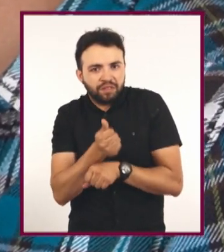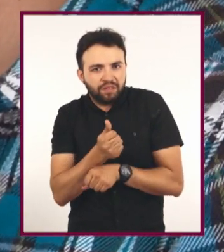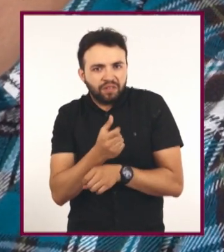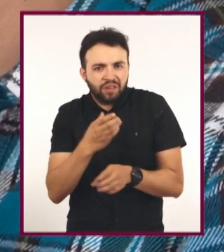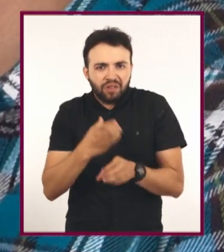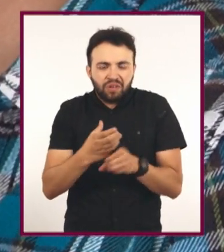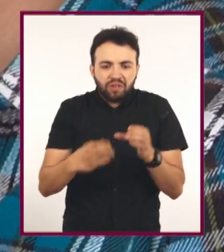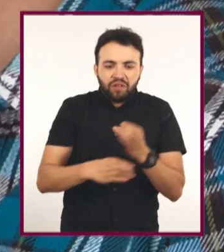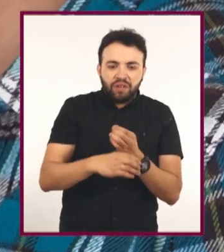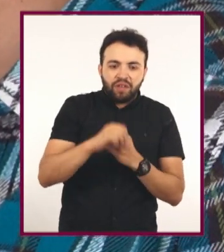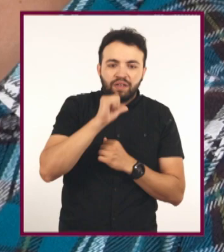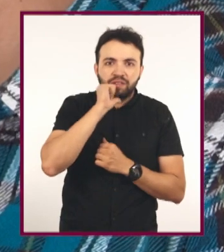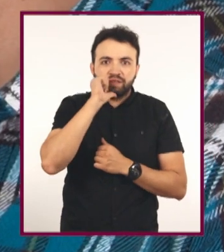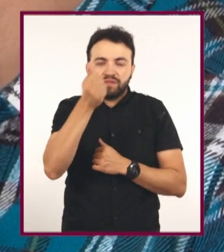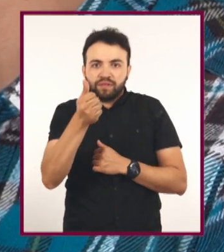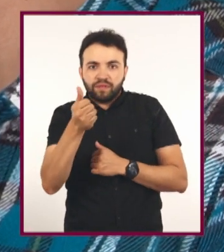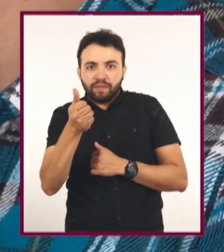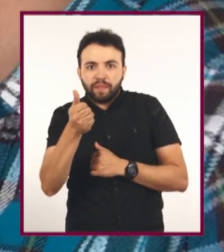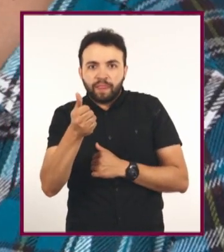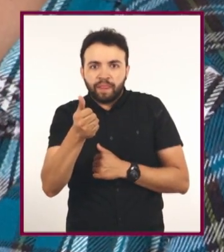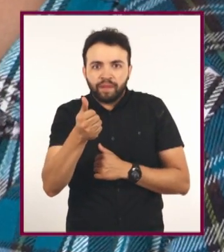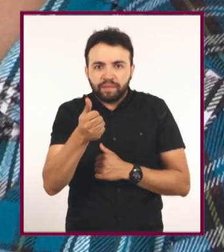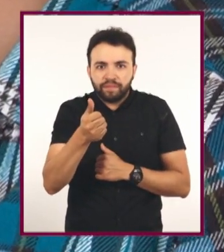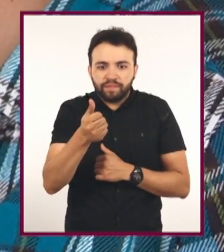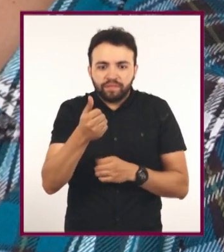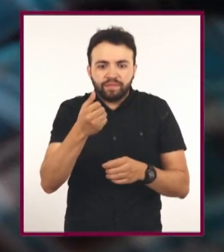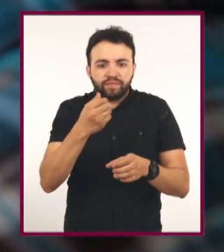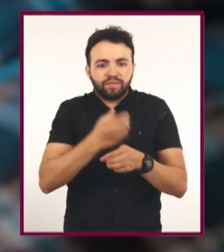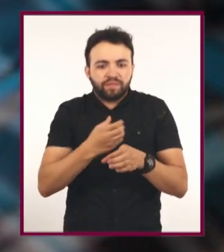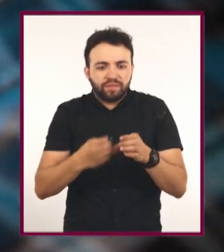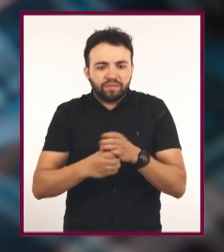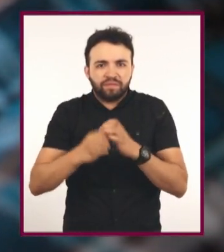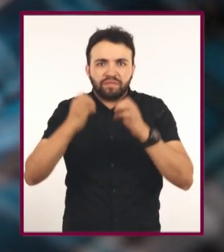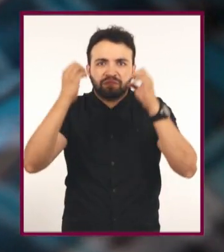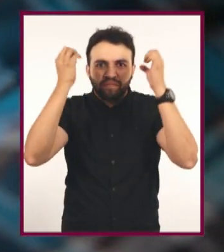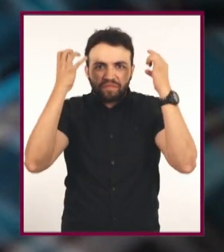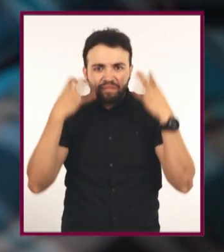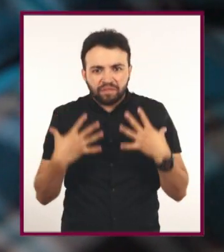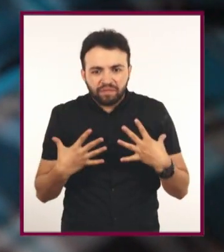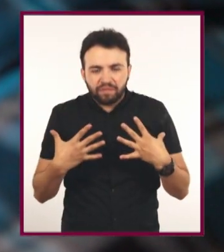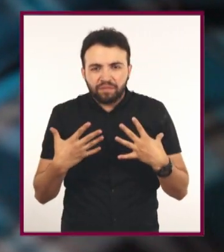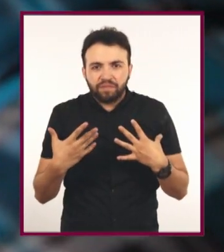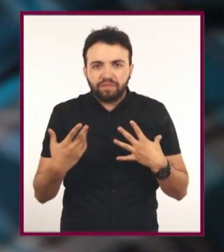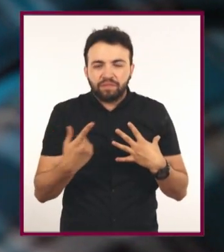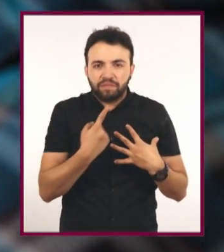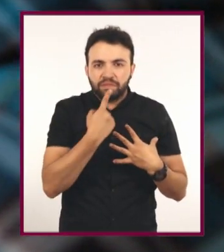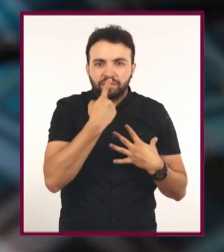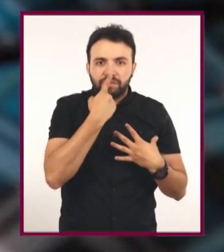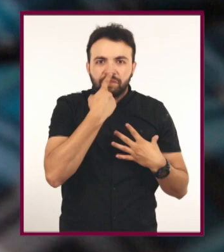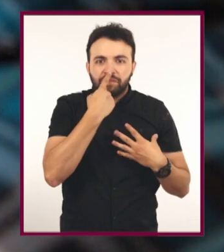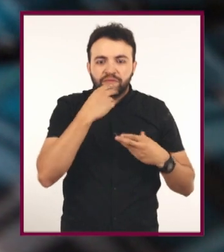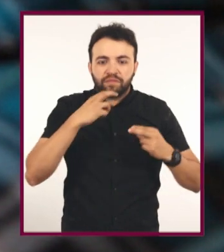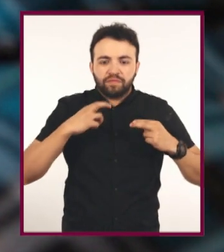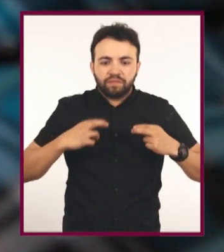colina, esas cosas de nada, cotidianas. Espiga y cabellera y dos terrones.